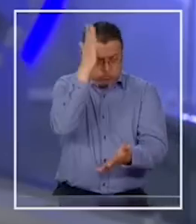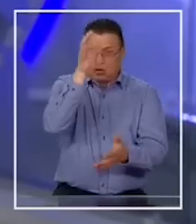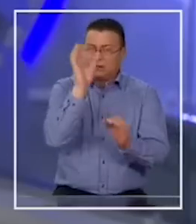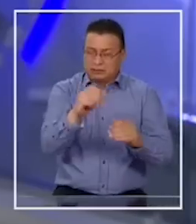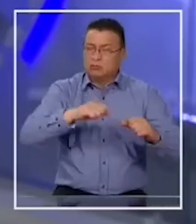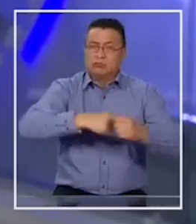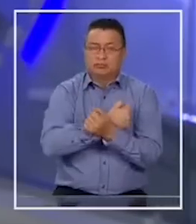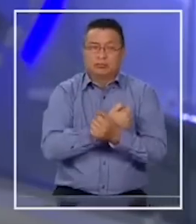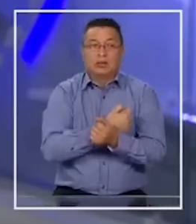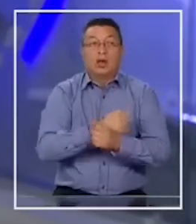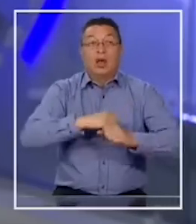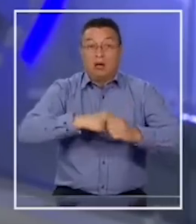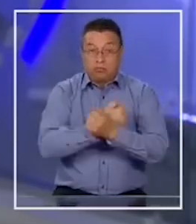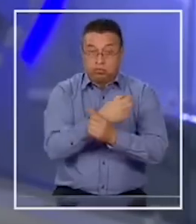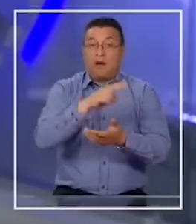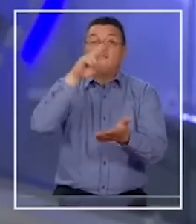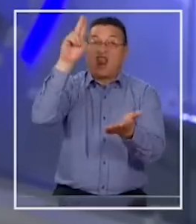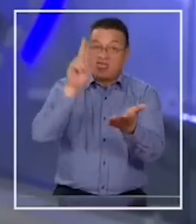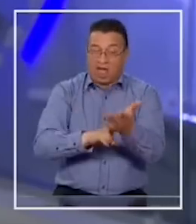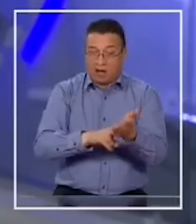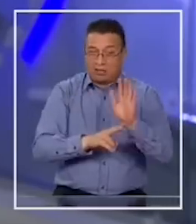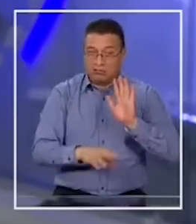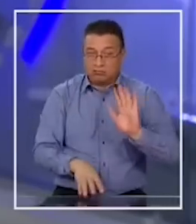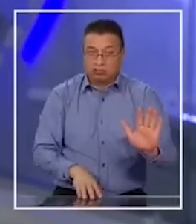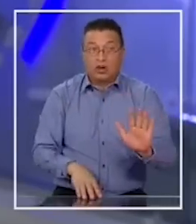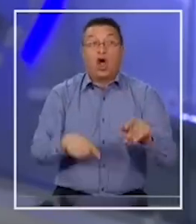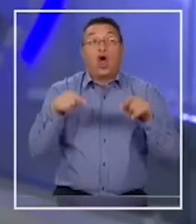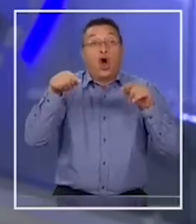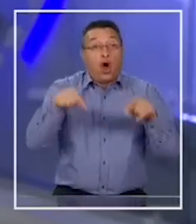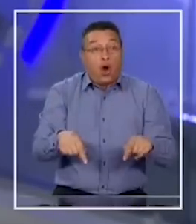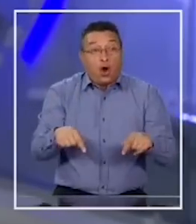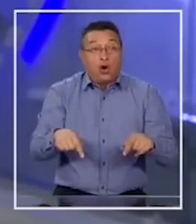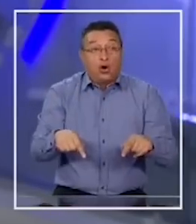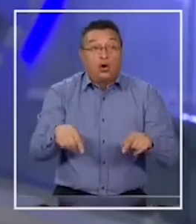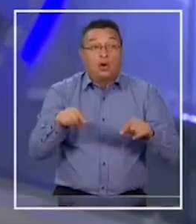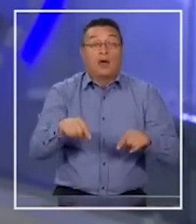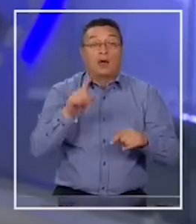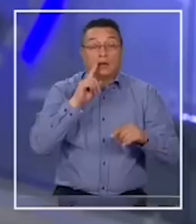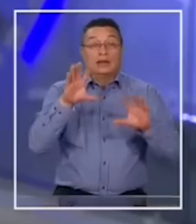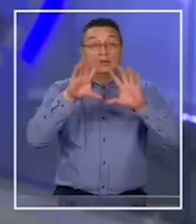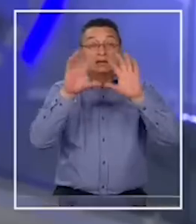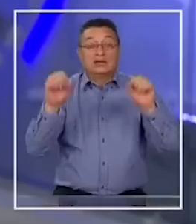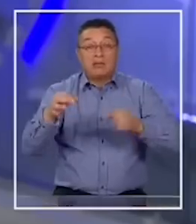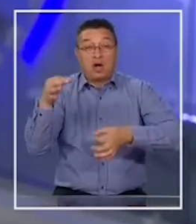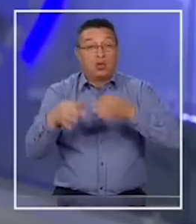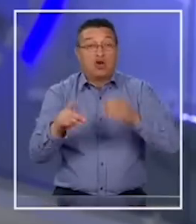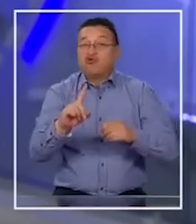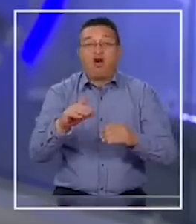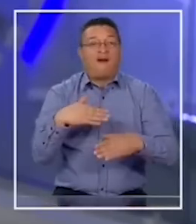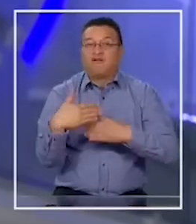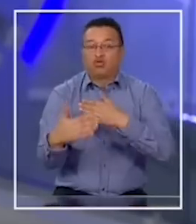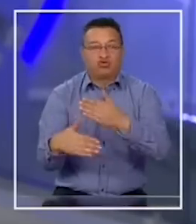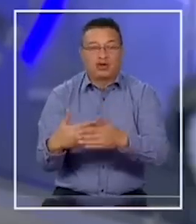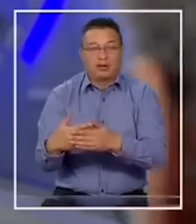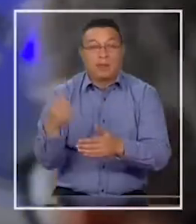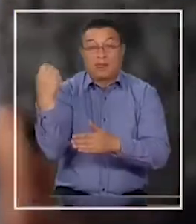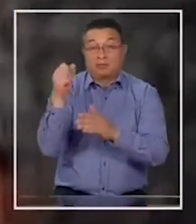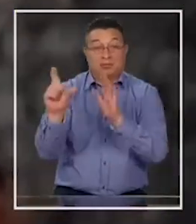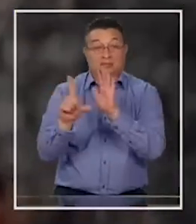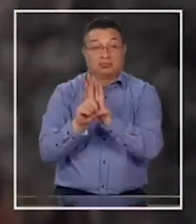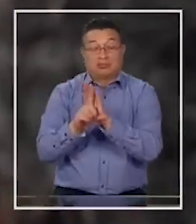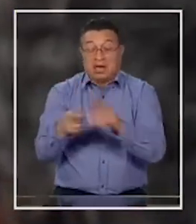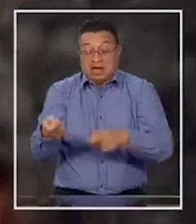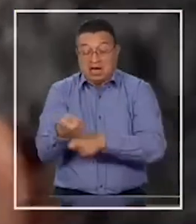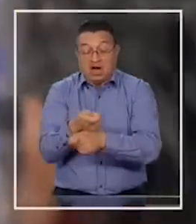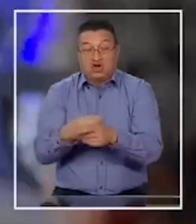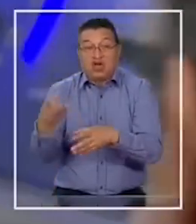o sea presidio de verdad hoy día tenemos un sistema penal que no funciona donde los delincuentes siguen